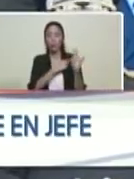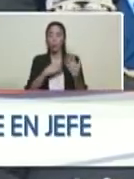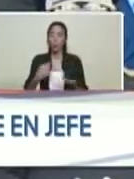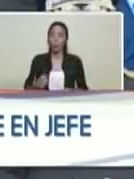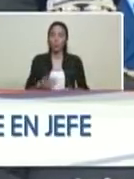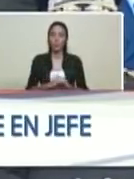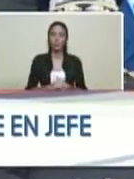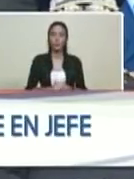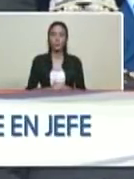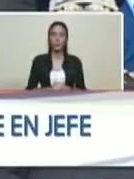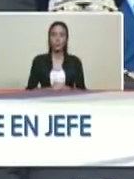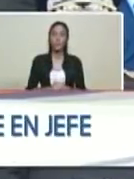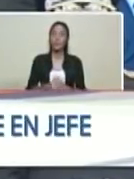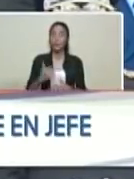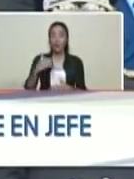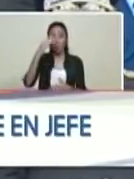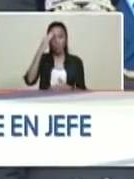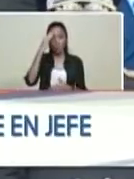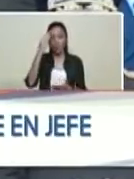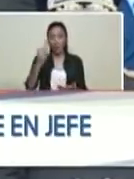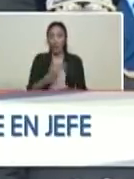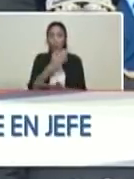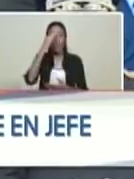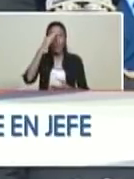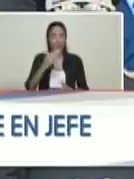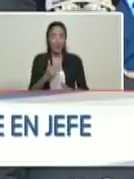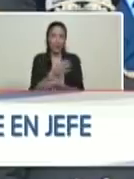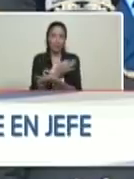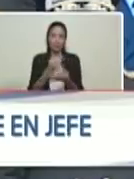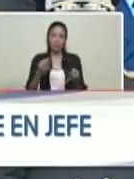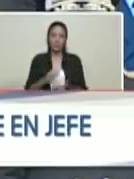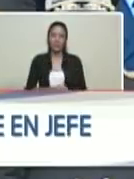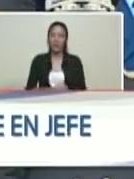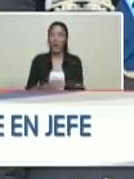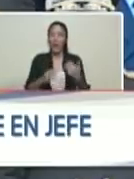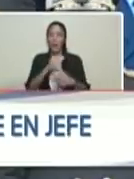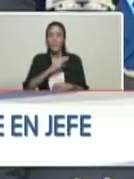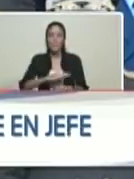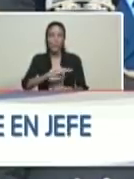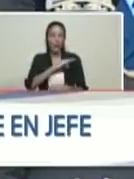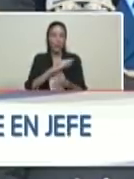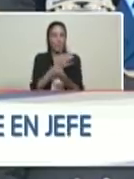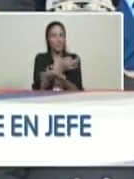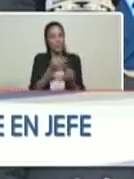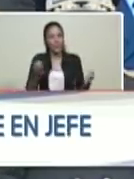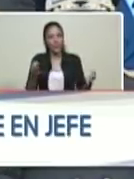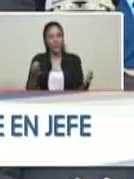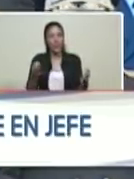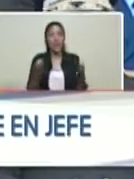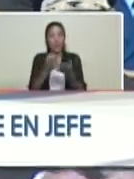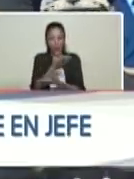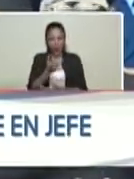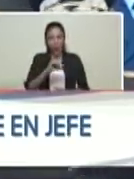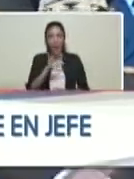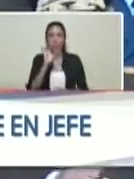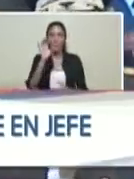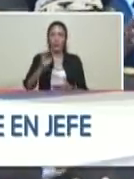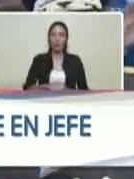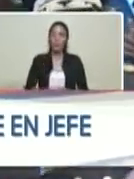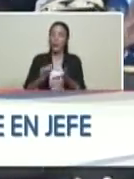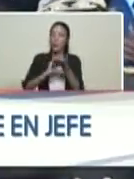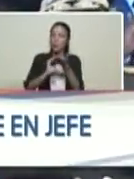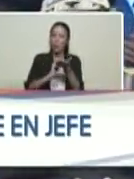porque sé que la fuerza armada nacional bolivariana es la reserva moral más grande que tiene nuestra patria para enfrentar